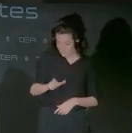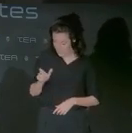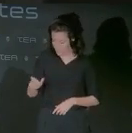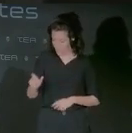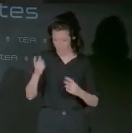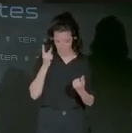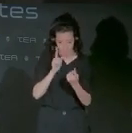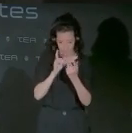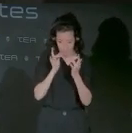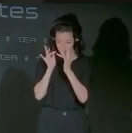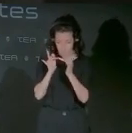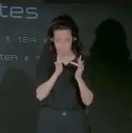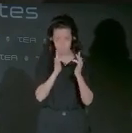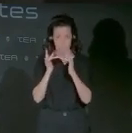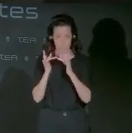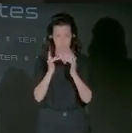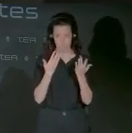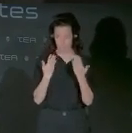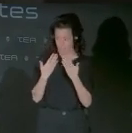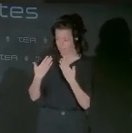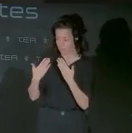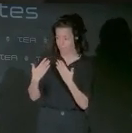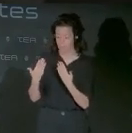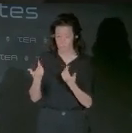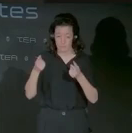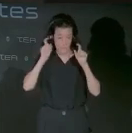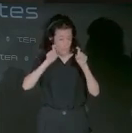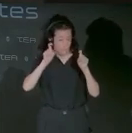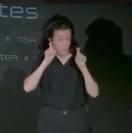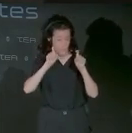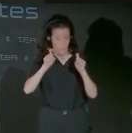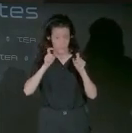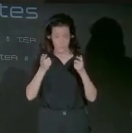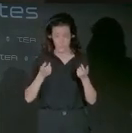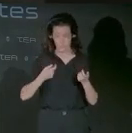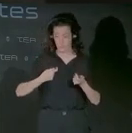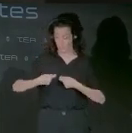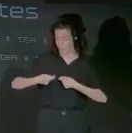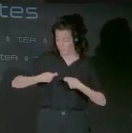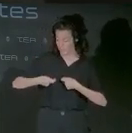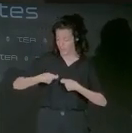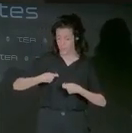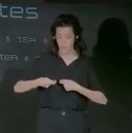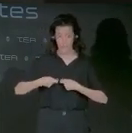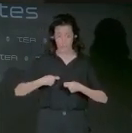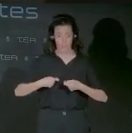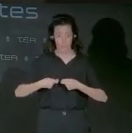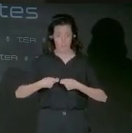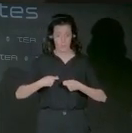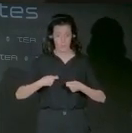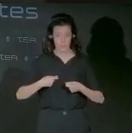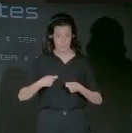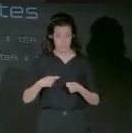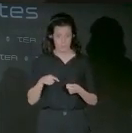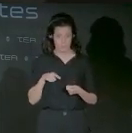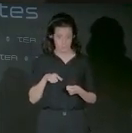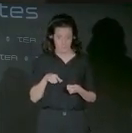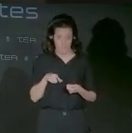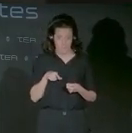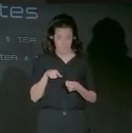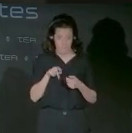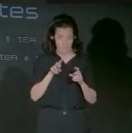y de incluso educación, que es comercio, que son temas que van a estar ahí presentes